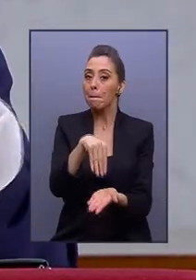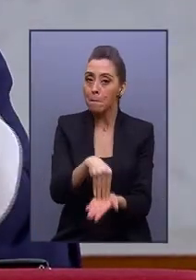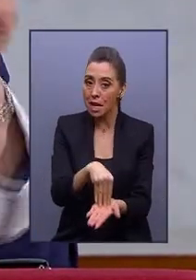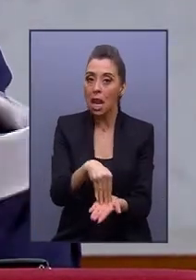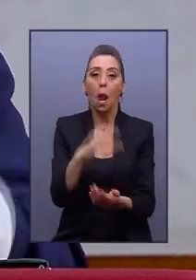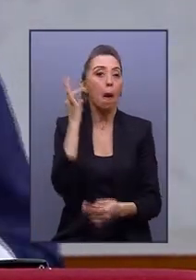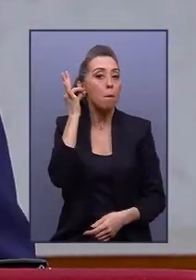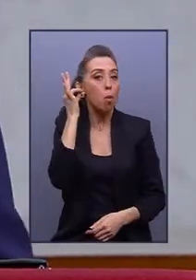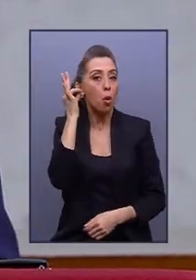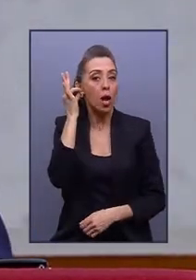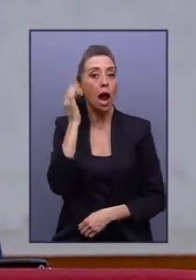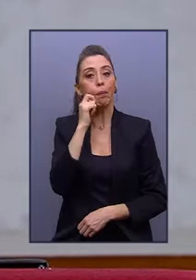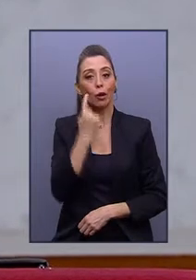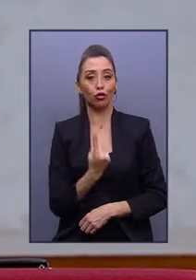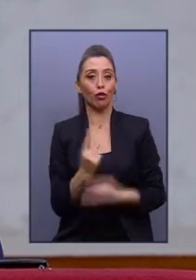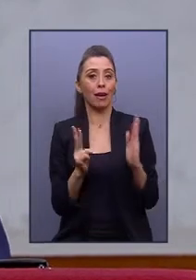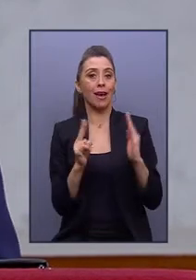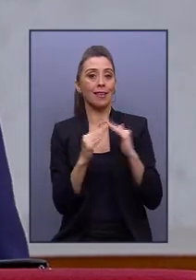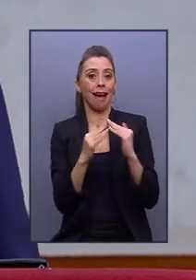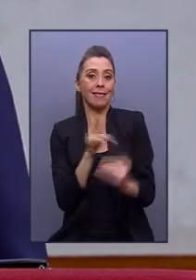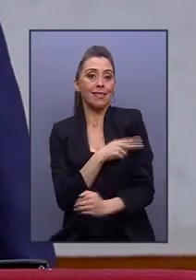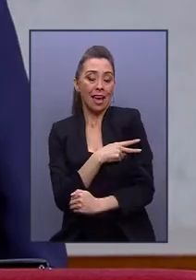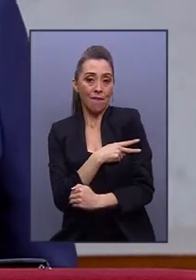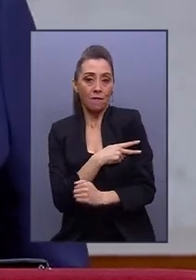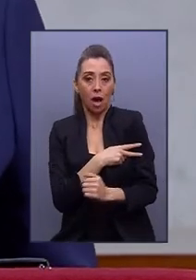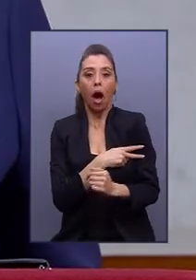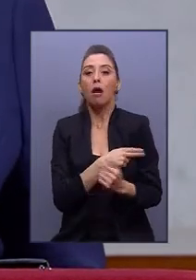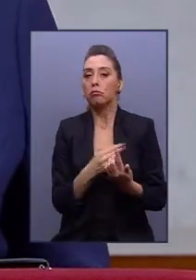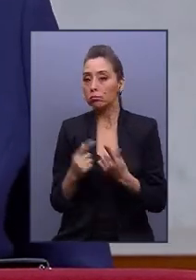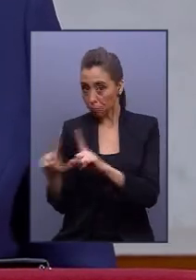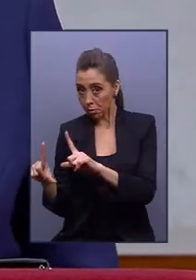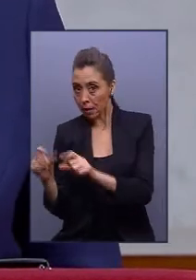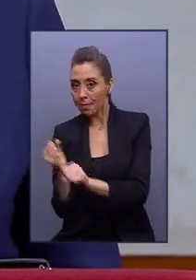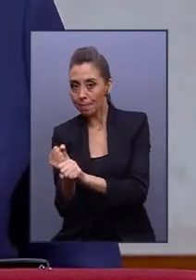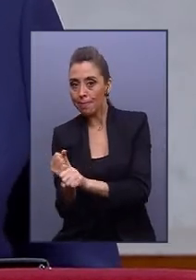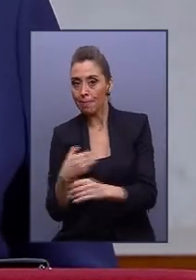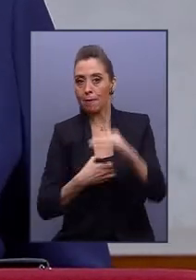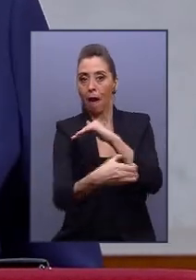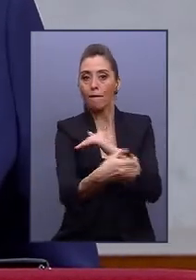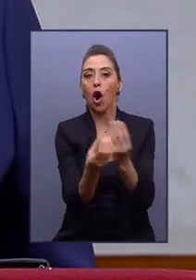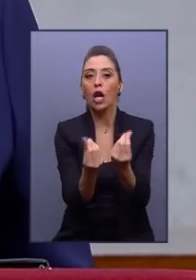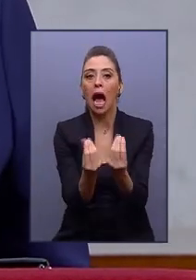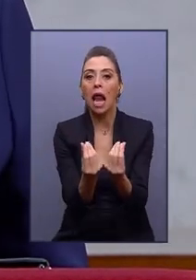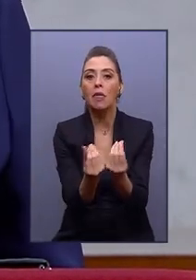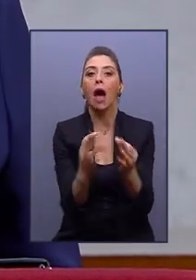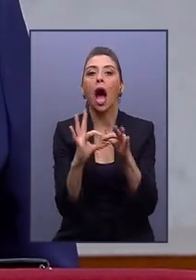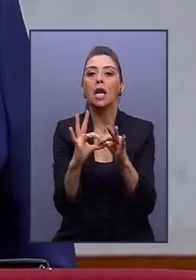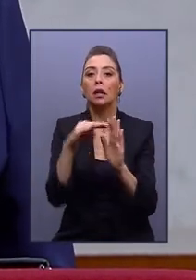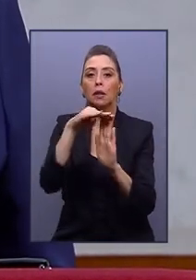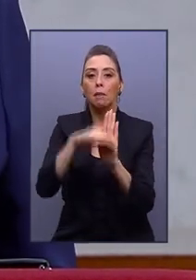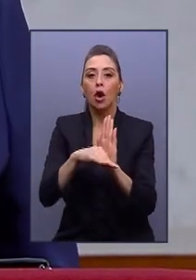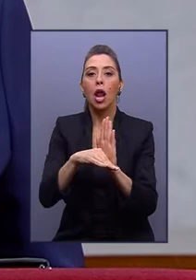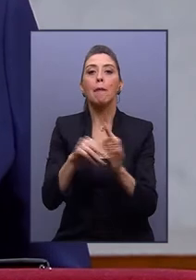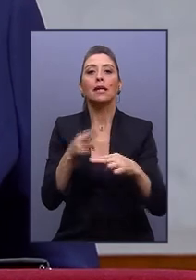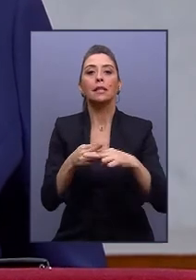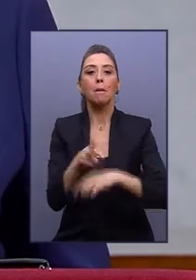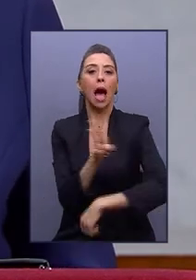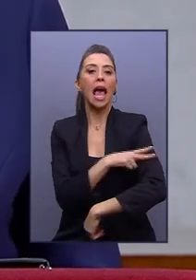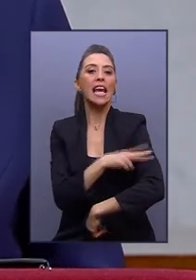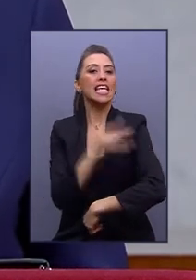83.000 mujeres jefas de hogar fueron habilitadas para acceder a trabajos de calidad a través del programa Jefas de